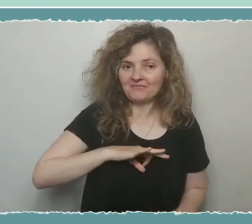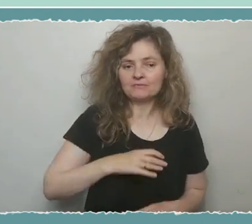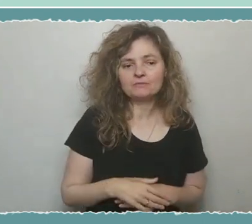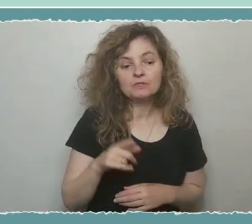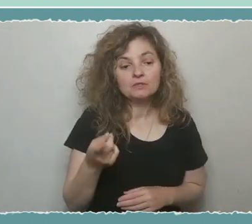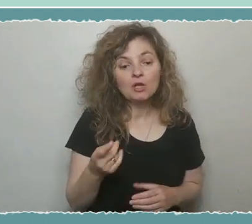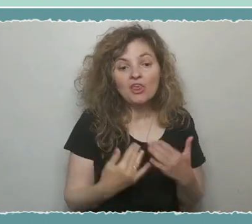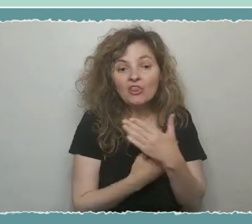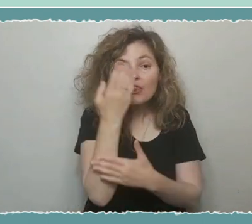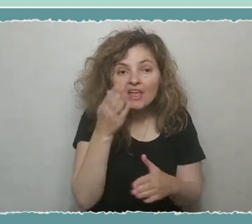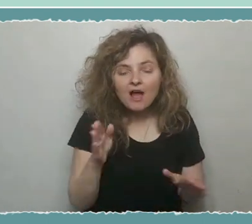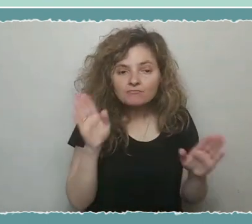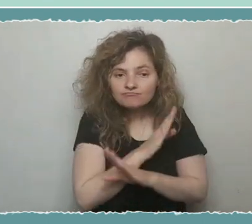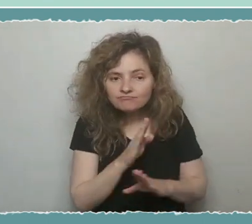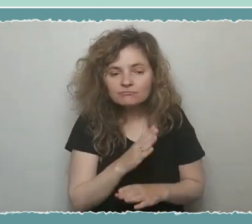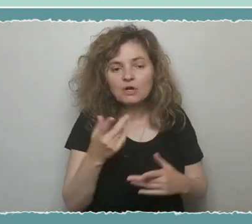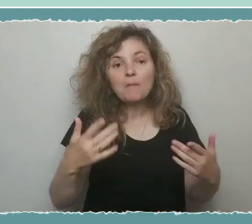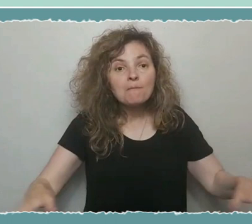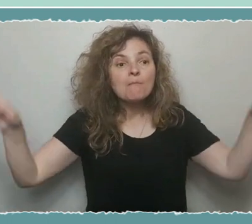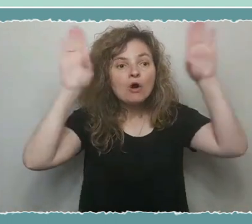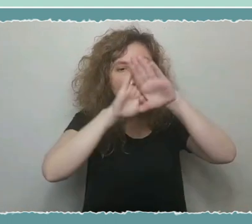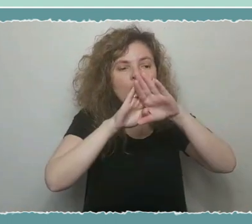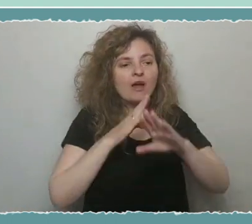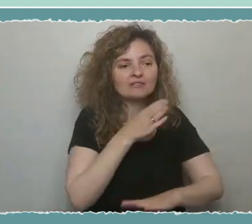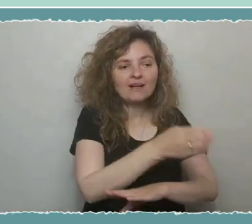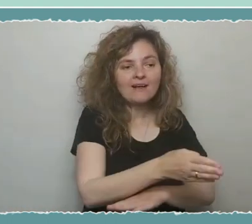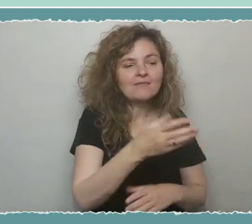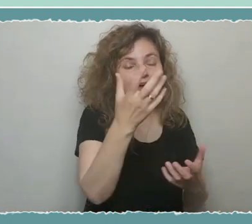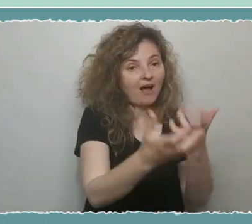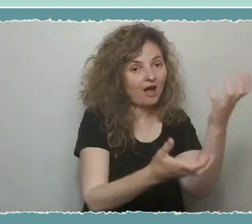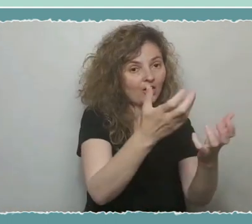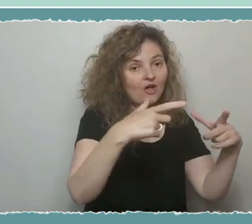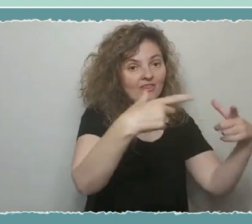Pontevedra. Ele estaba agochado polo día. Pola noite iba á cociña e que facía? Como comía?